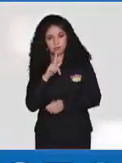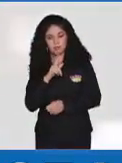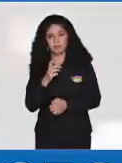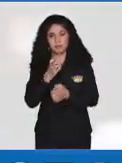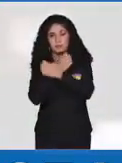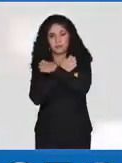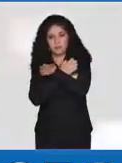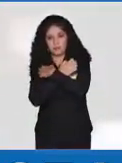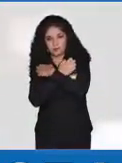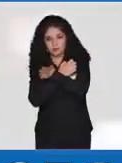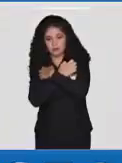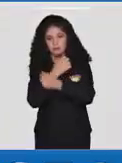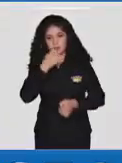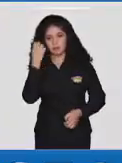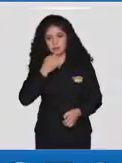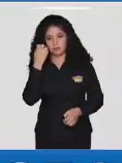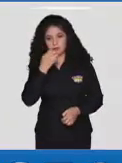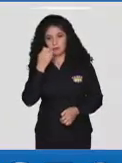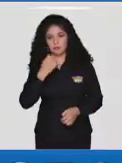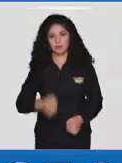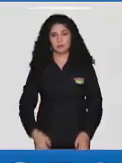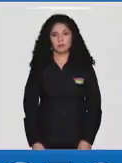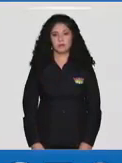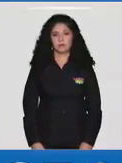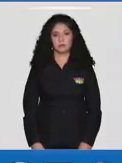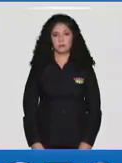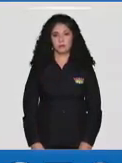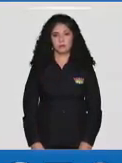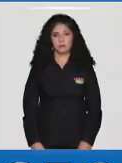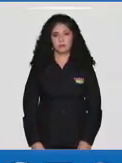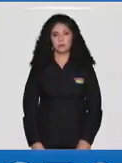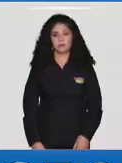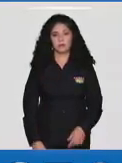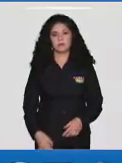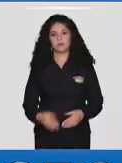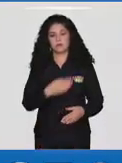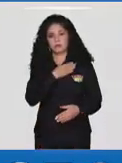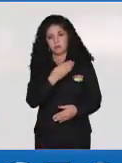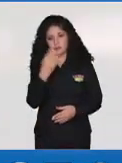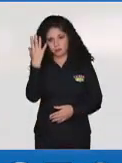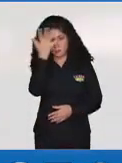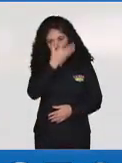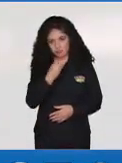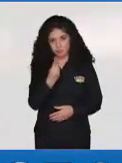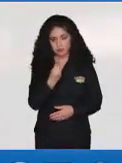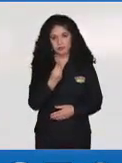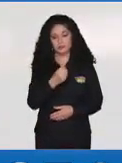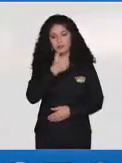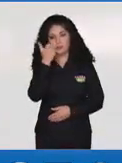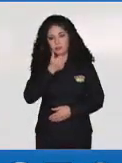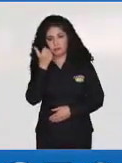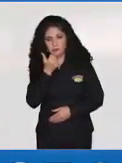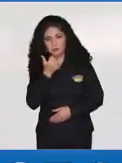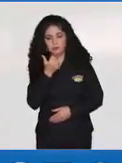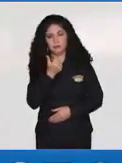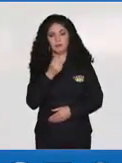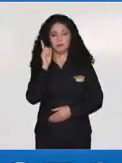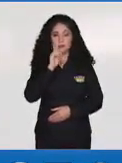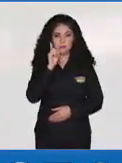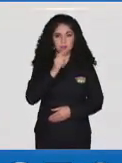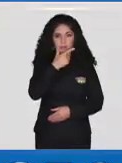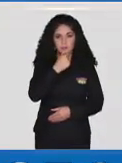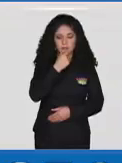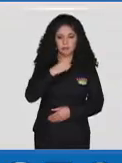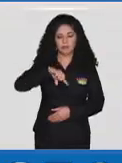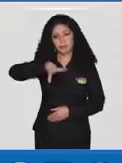es estar en la escuela. Apreciables alumnas y alumnos, después de un merecido